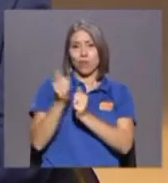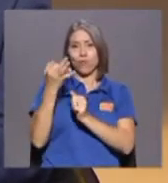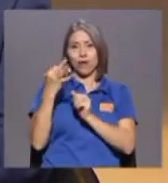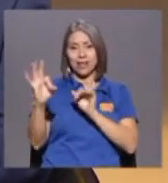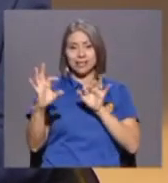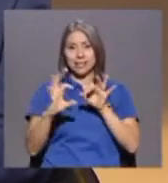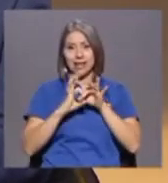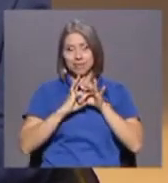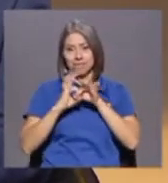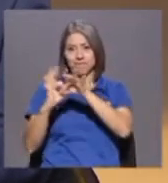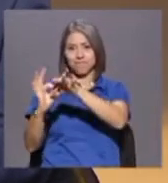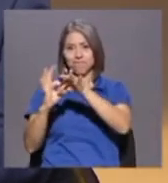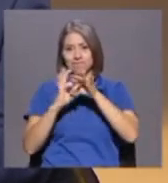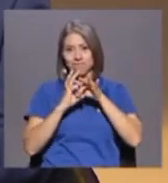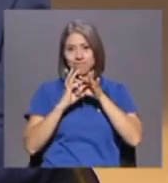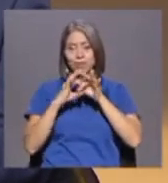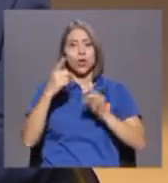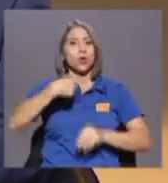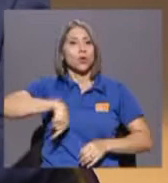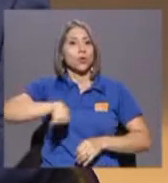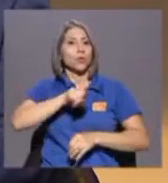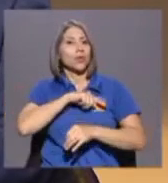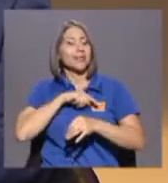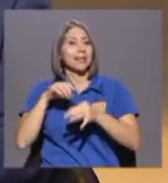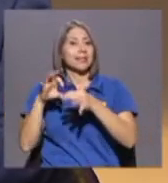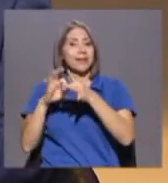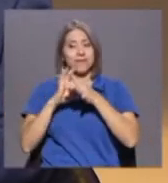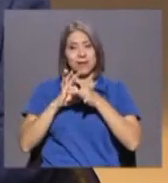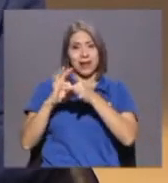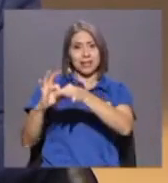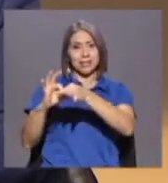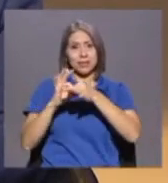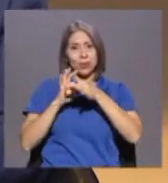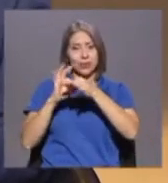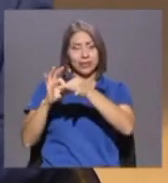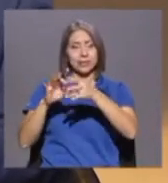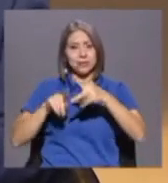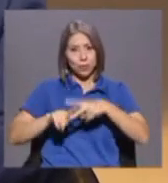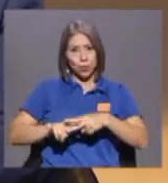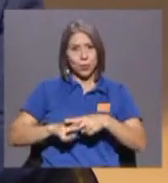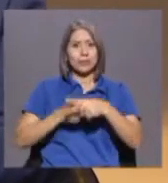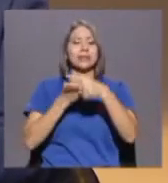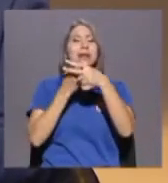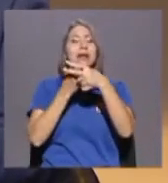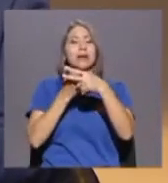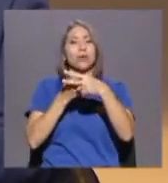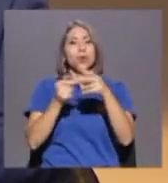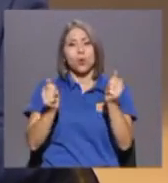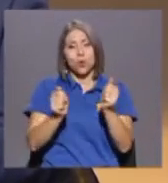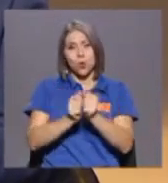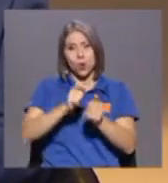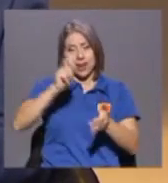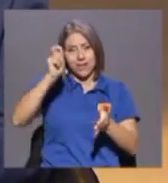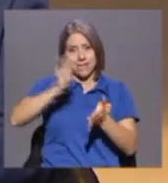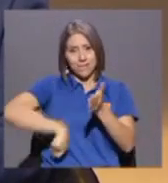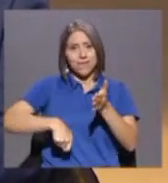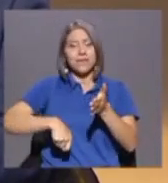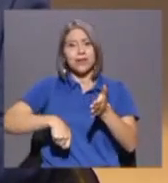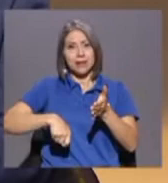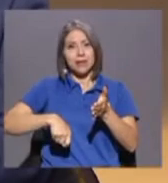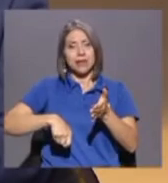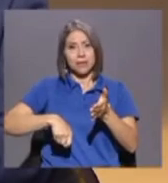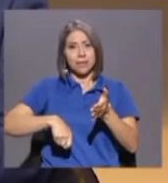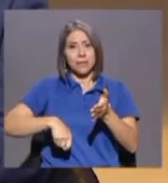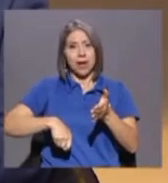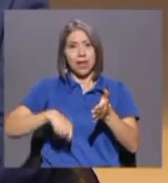Nuestras relaciones comenzaron mediante la firma